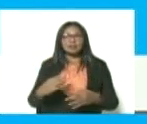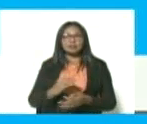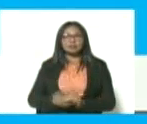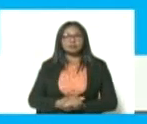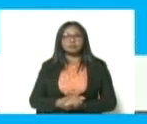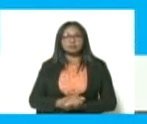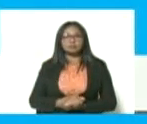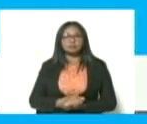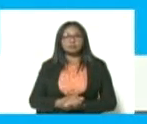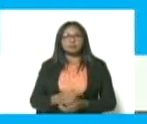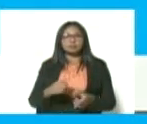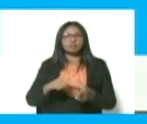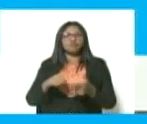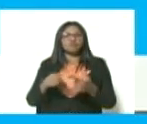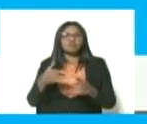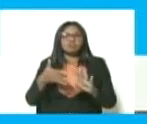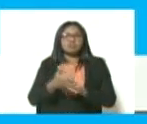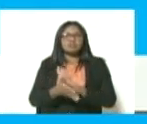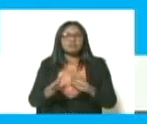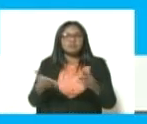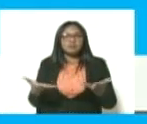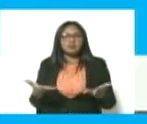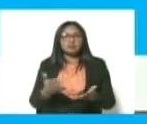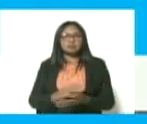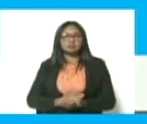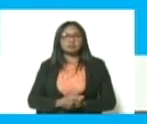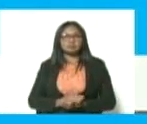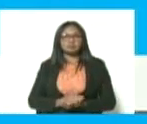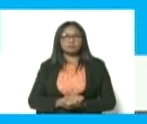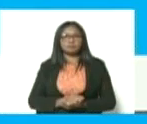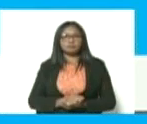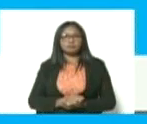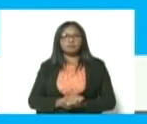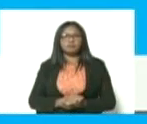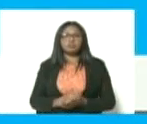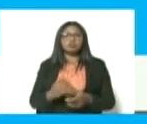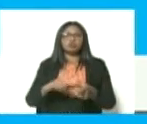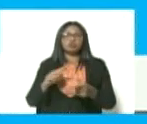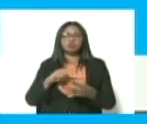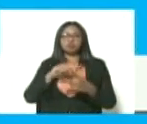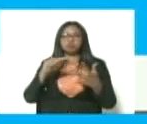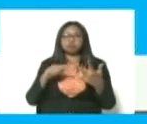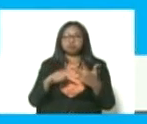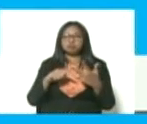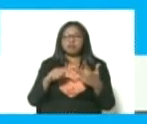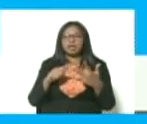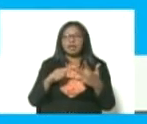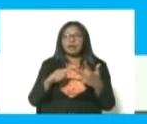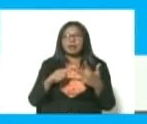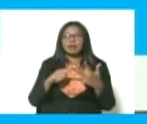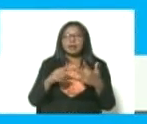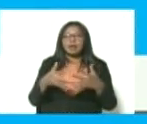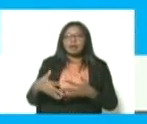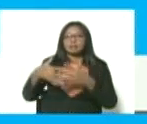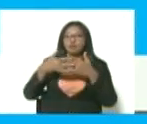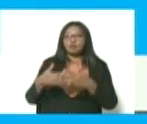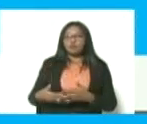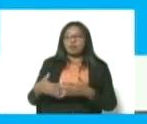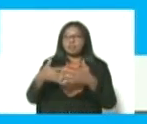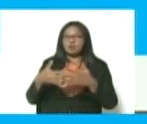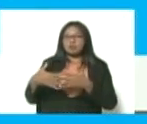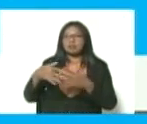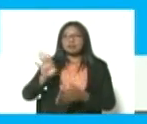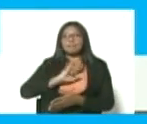Entonces, no tiene una cosa que ver con otra. Y los otros tres estadounidenses, que sí son